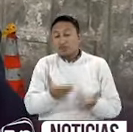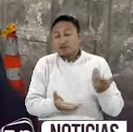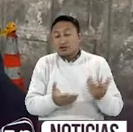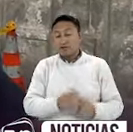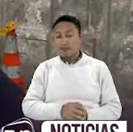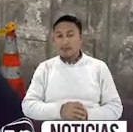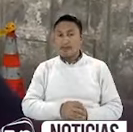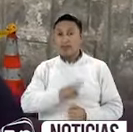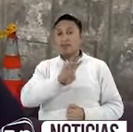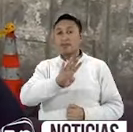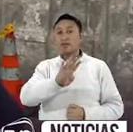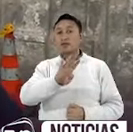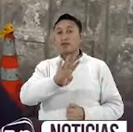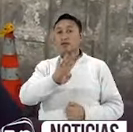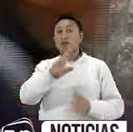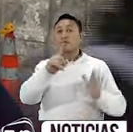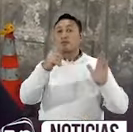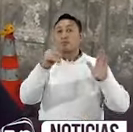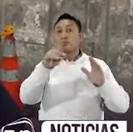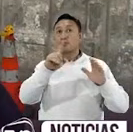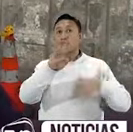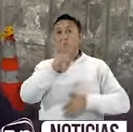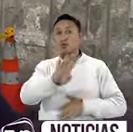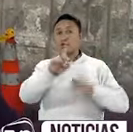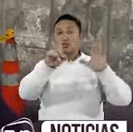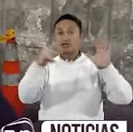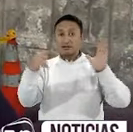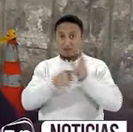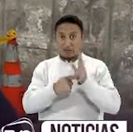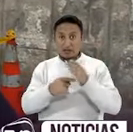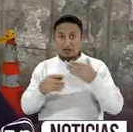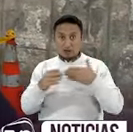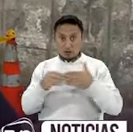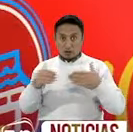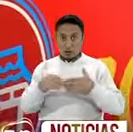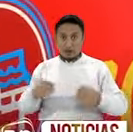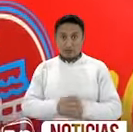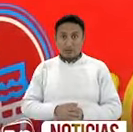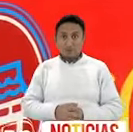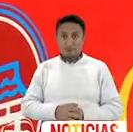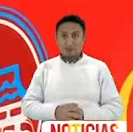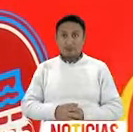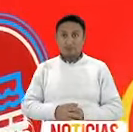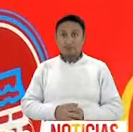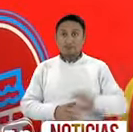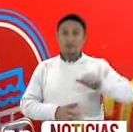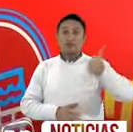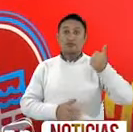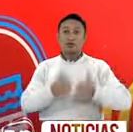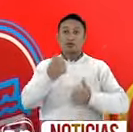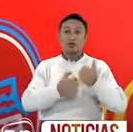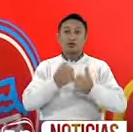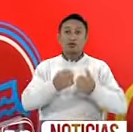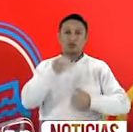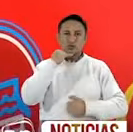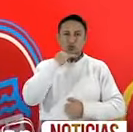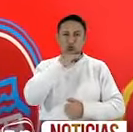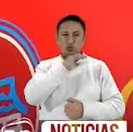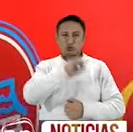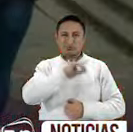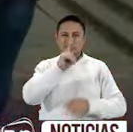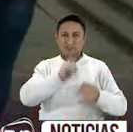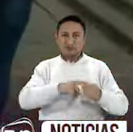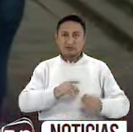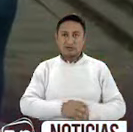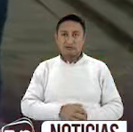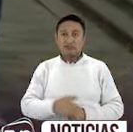sancionados hasta con $46,000 las operadoras de no retirar los cables en desuso. Otra de las problemáticas de contaminación visual en el casco